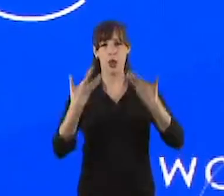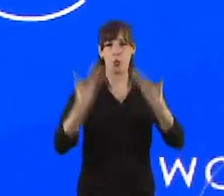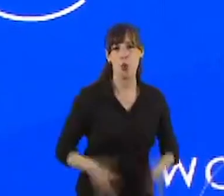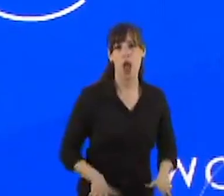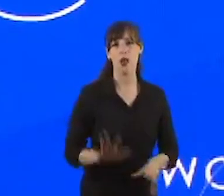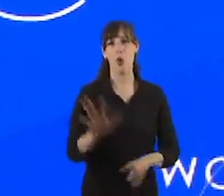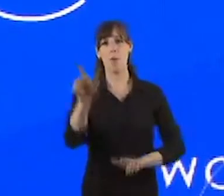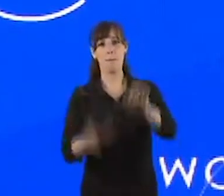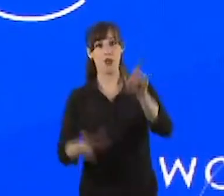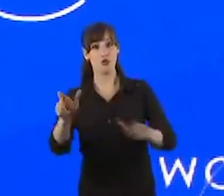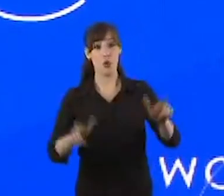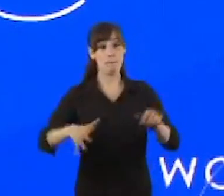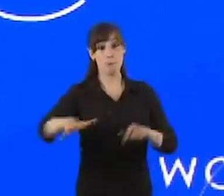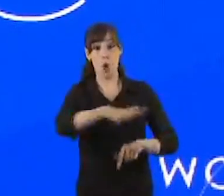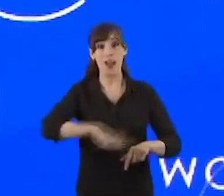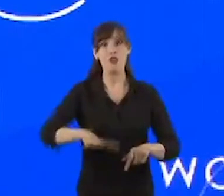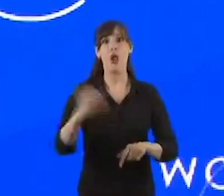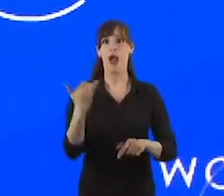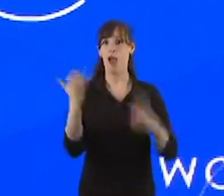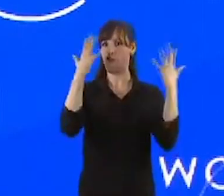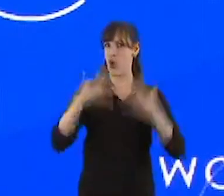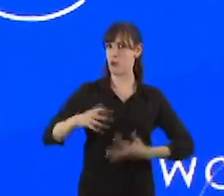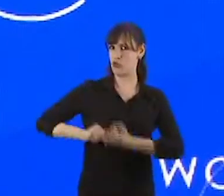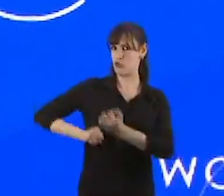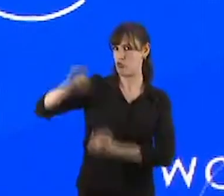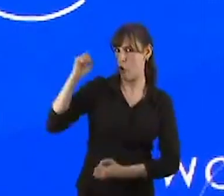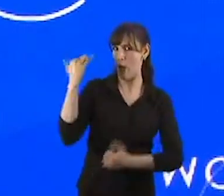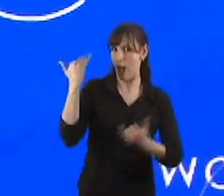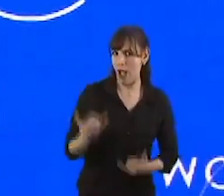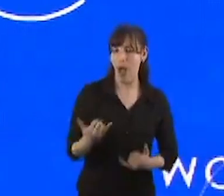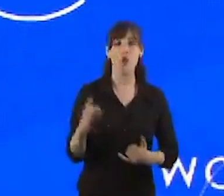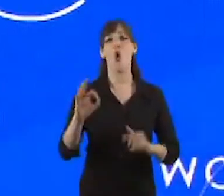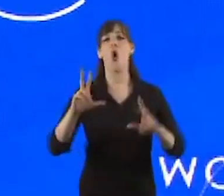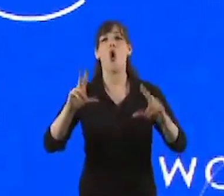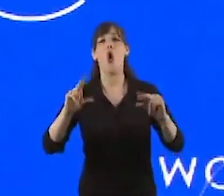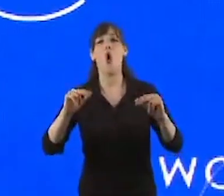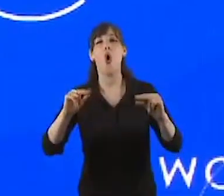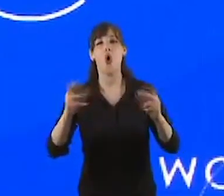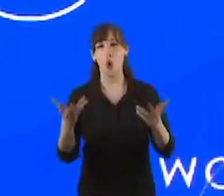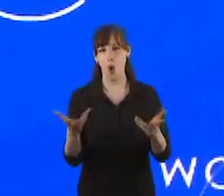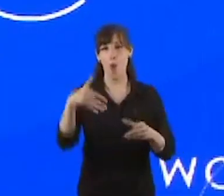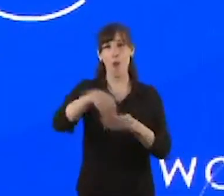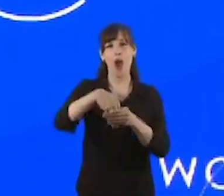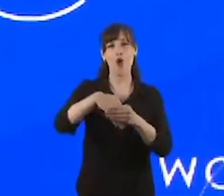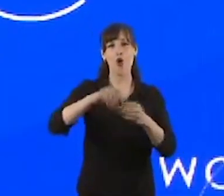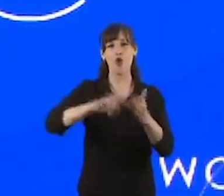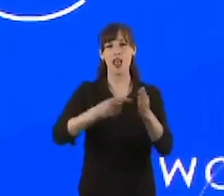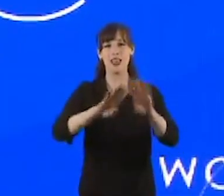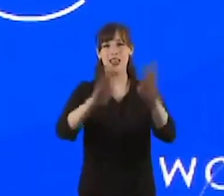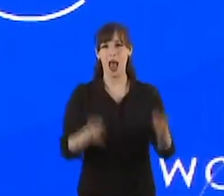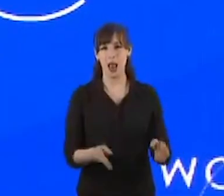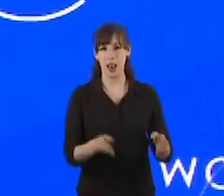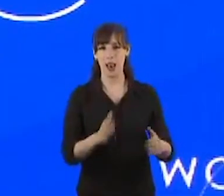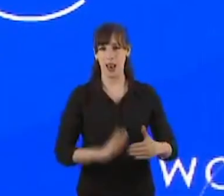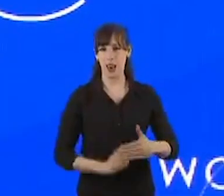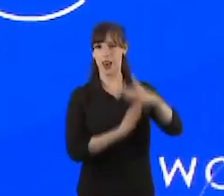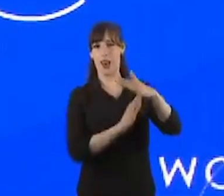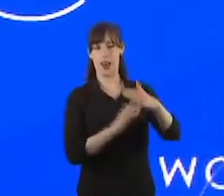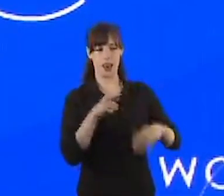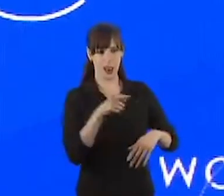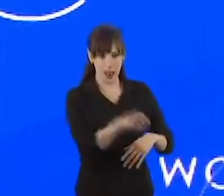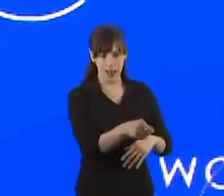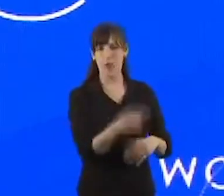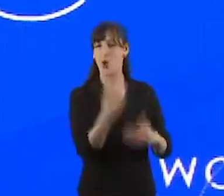ni cuán educada sea, ni cuántos lingotes de oro haya en las arcas del Banco Central. Si se adoptan medidas